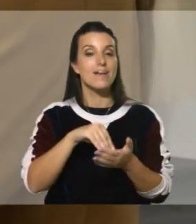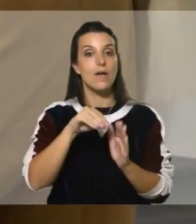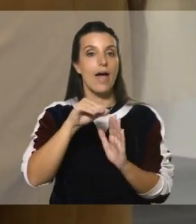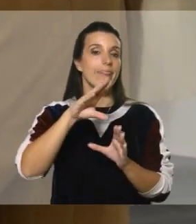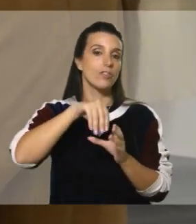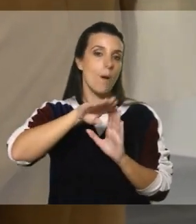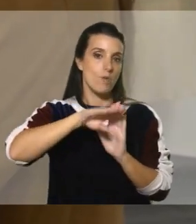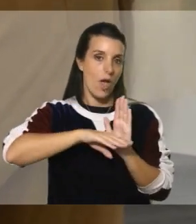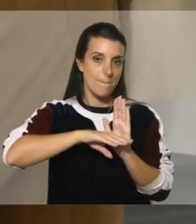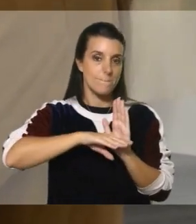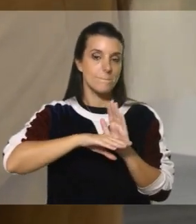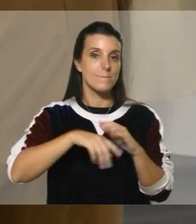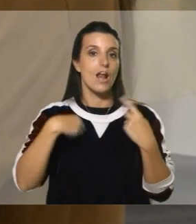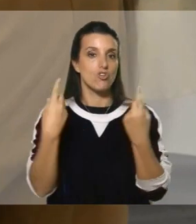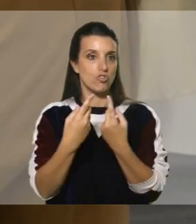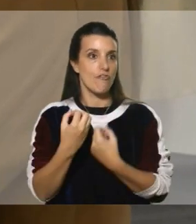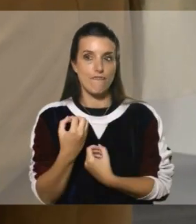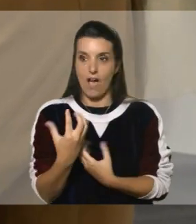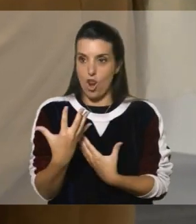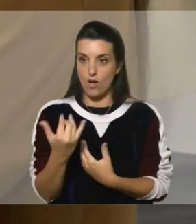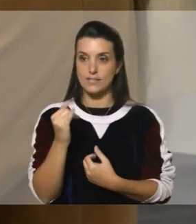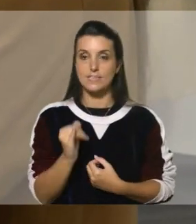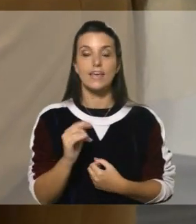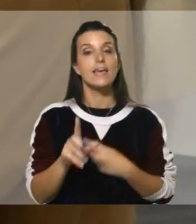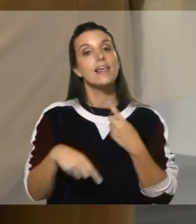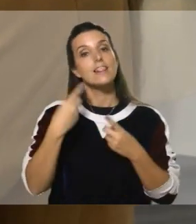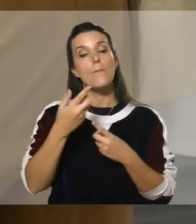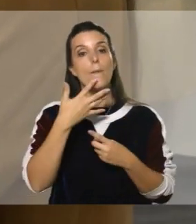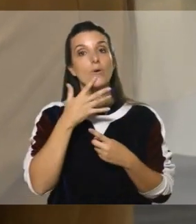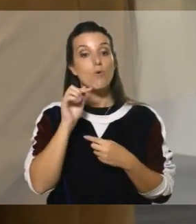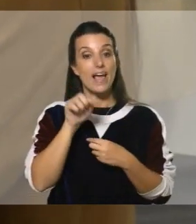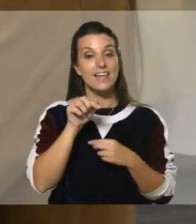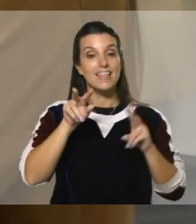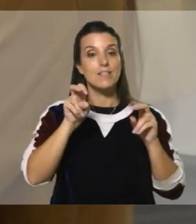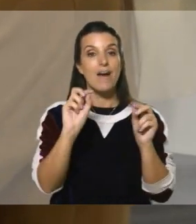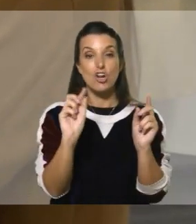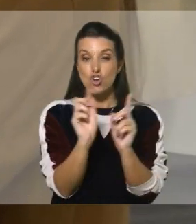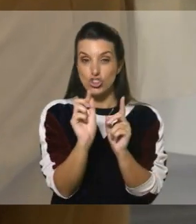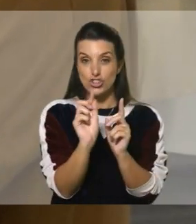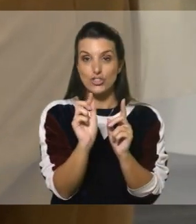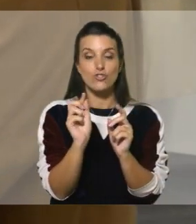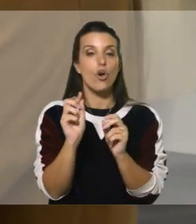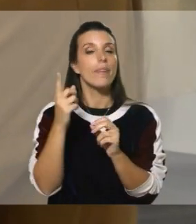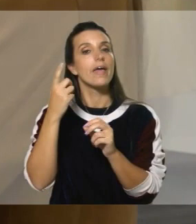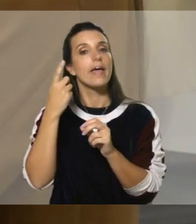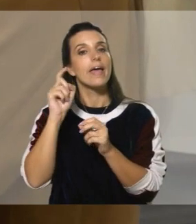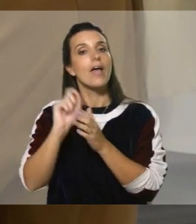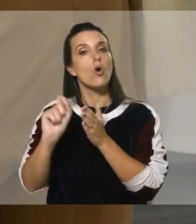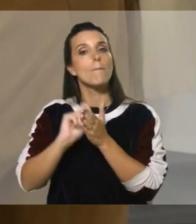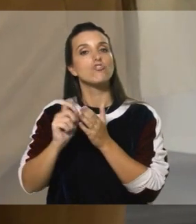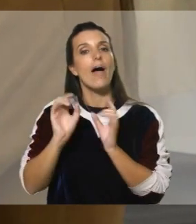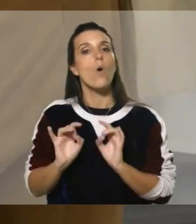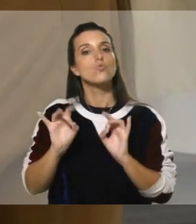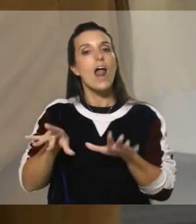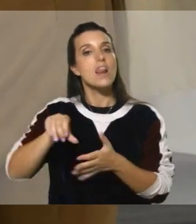que para nosotros es muy valiosa y después tocamos por ejemplo este fragmento es de un compositor australiano